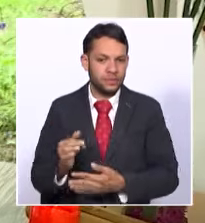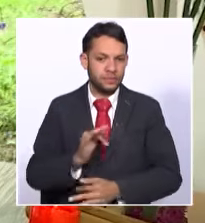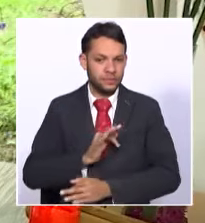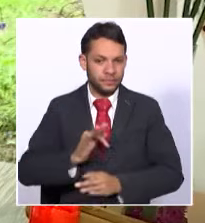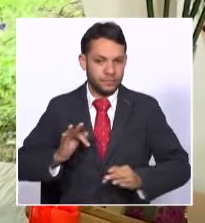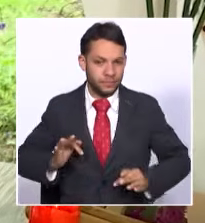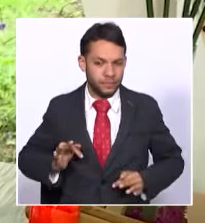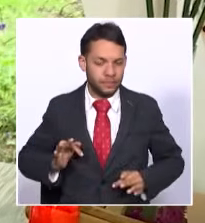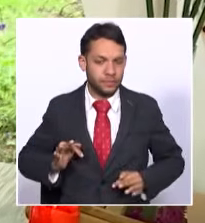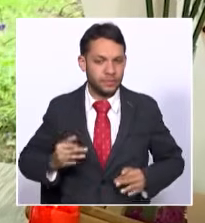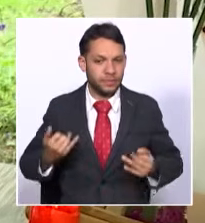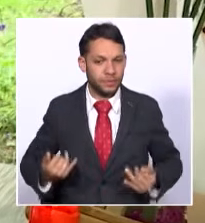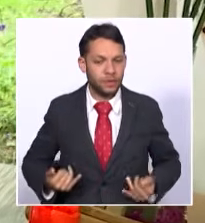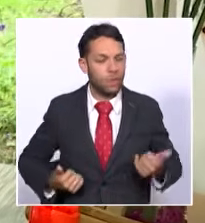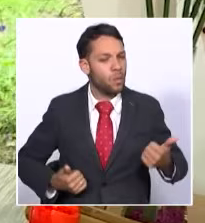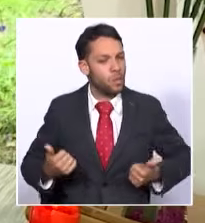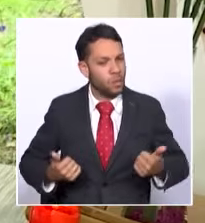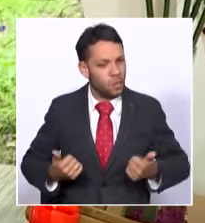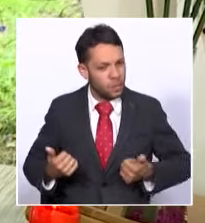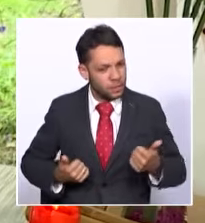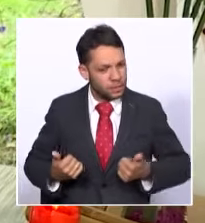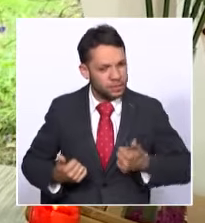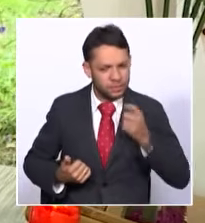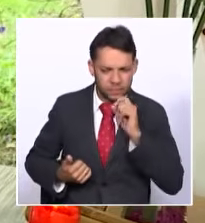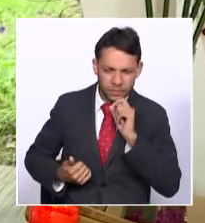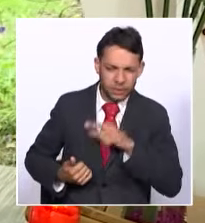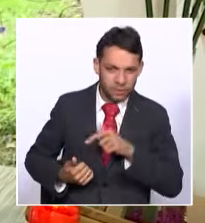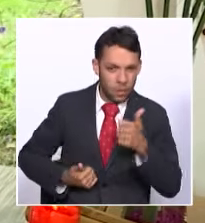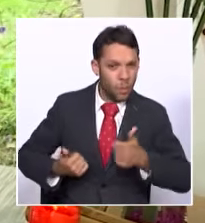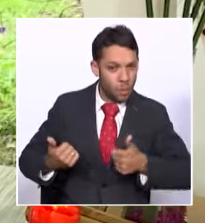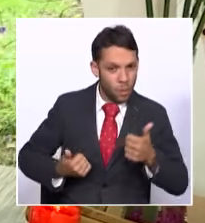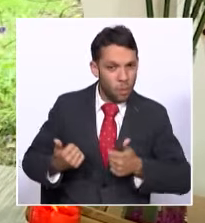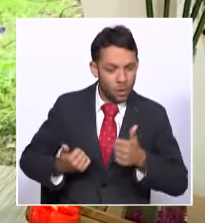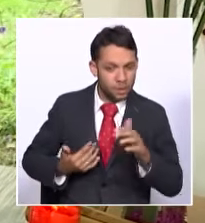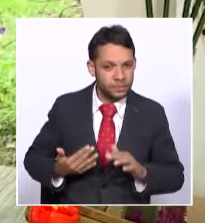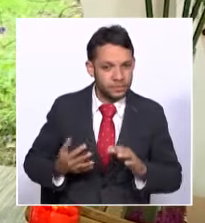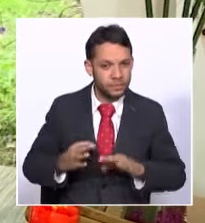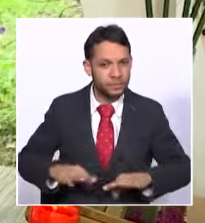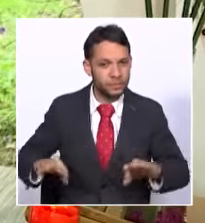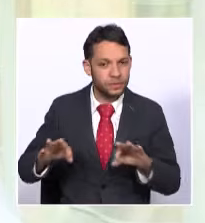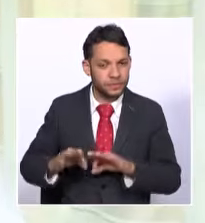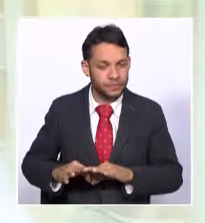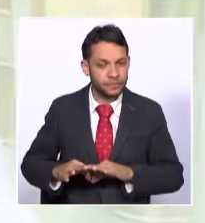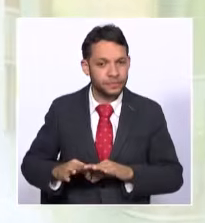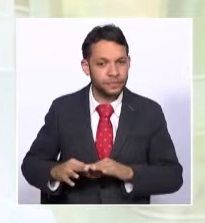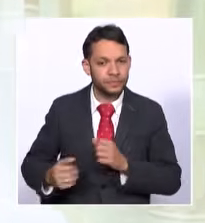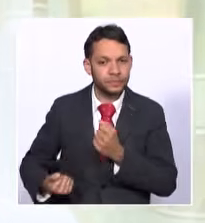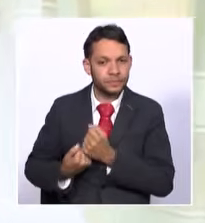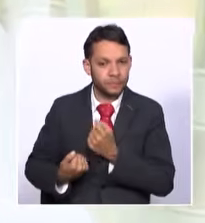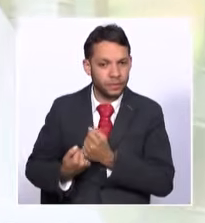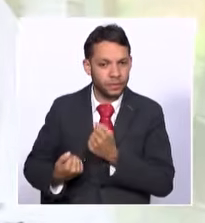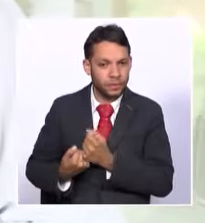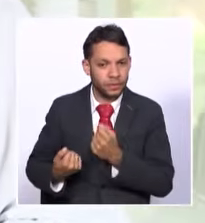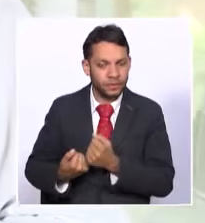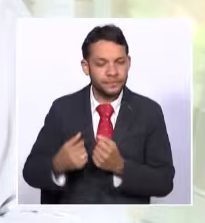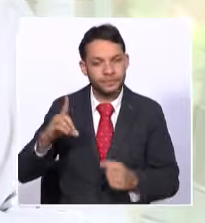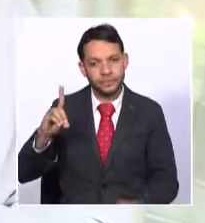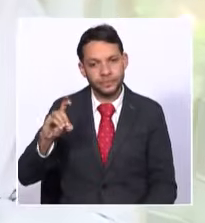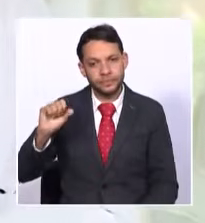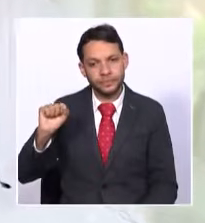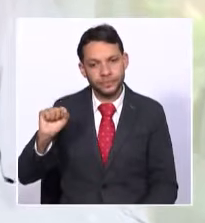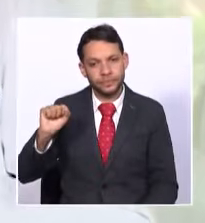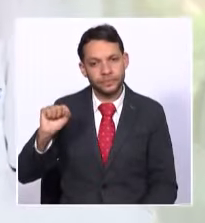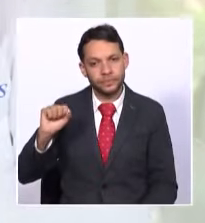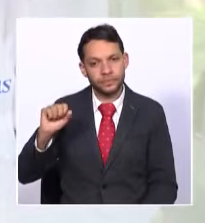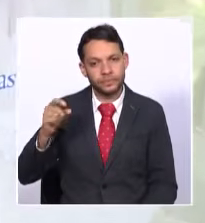¿Cuáles podrían ser, doctor Andrés Felipe Rosas, que además él es el doctor que nos apoya con la doctora Dafna Rodríguez Valois en